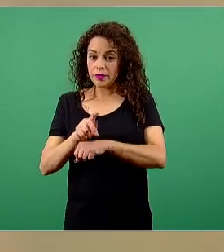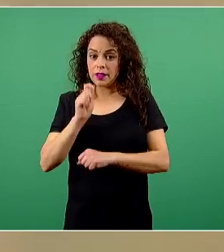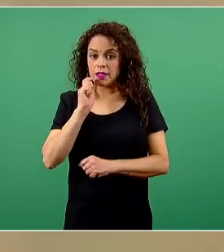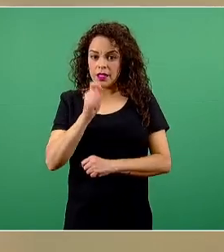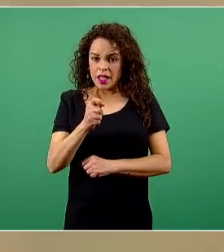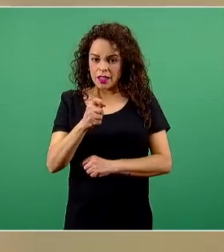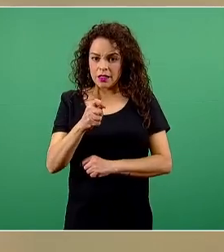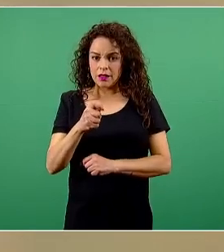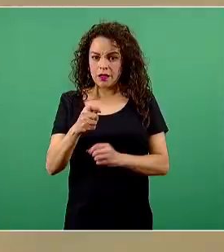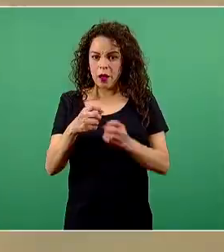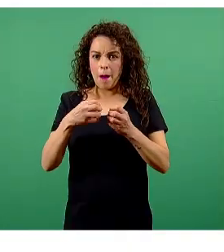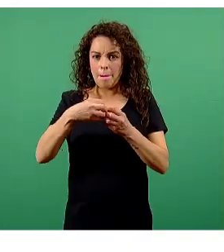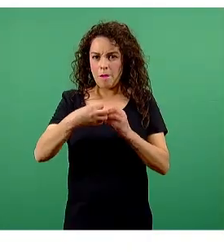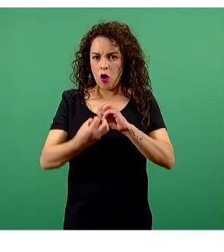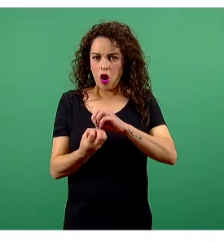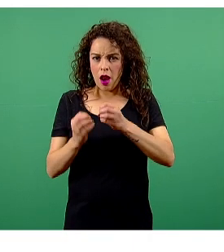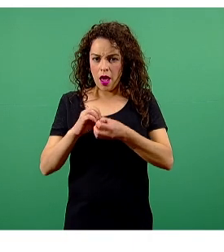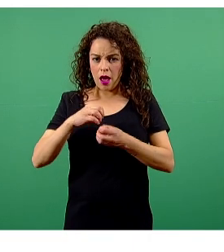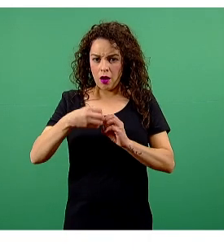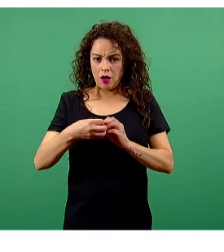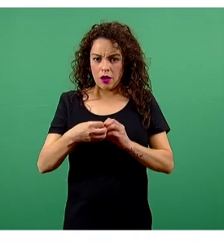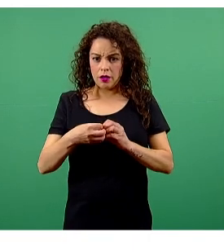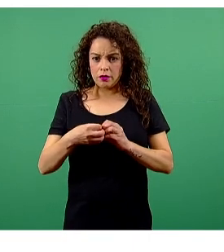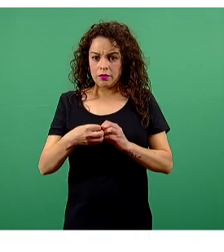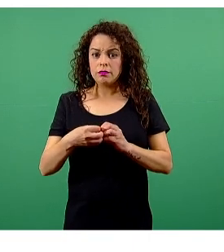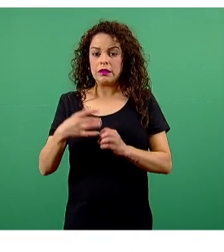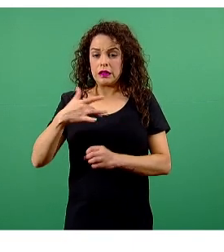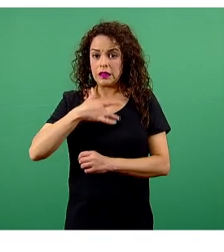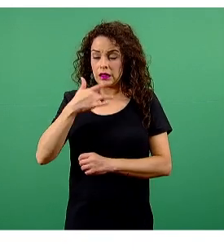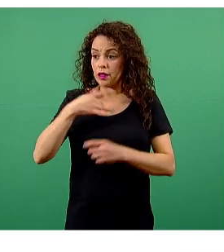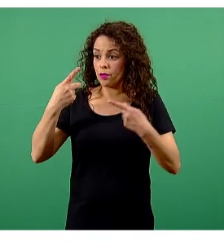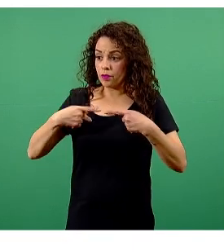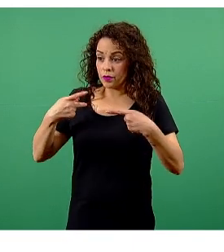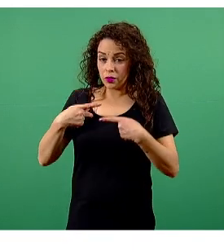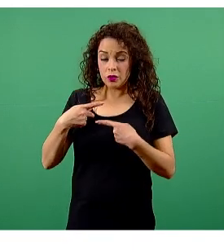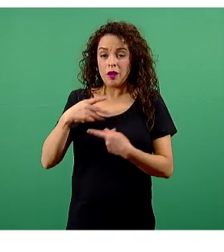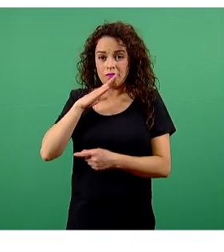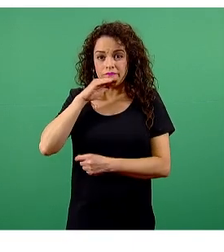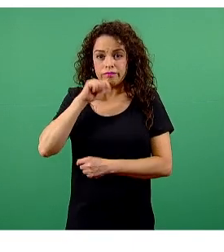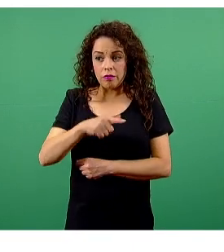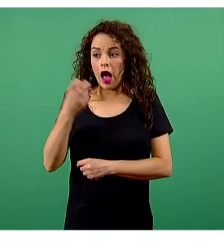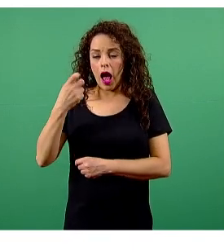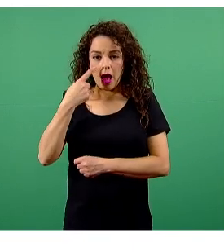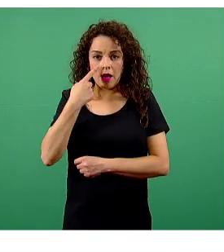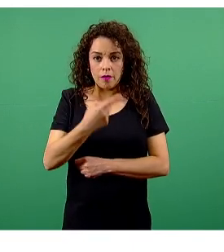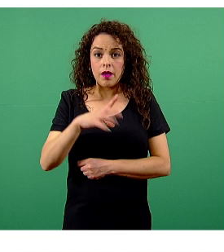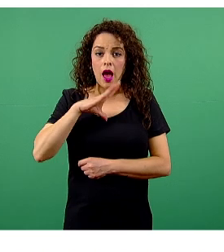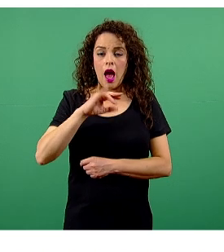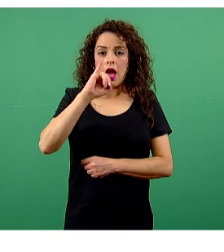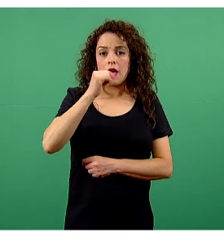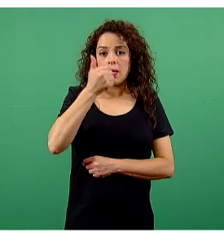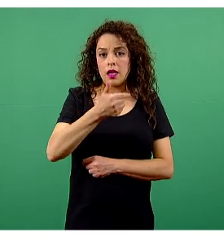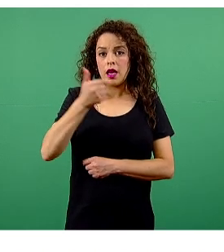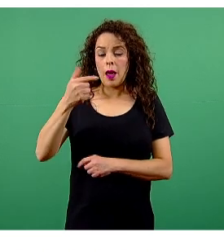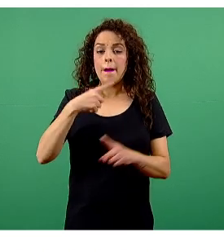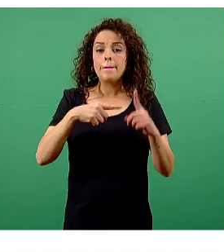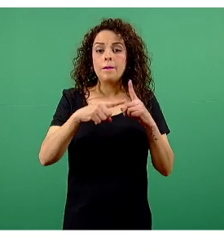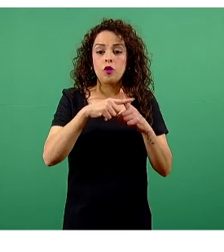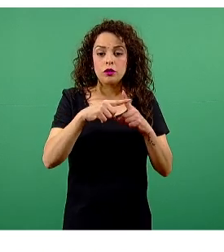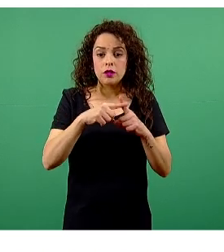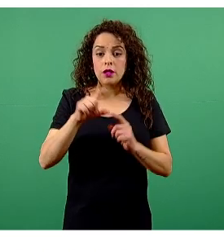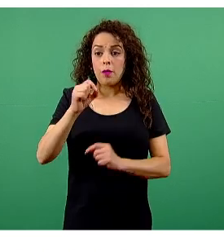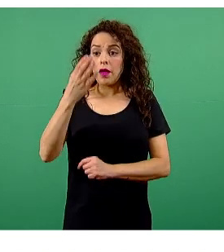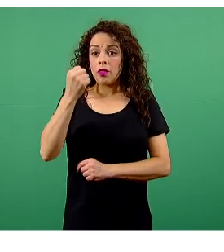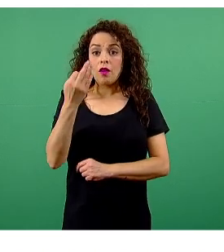los casos sintomáticos, encontramos 4 casos IgG positivos de antes del 29 de febrero. Esto es lo